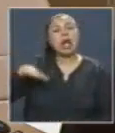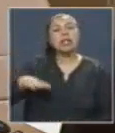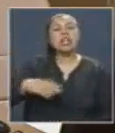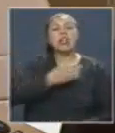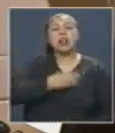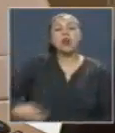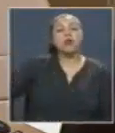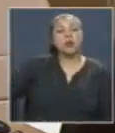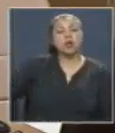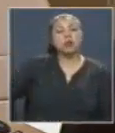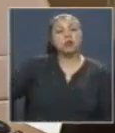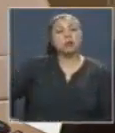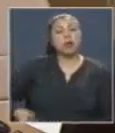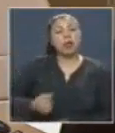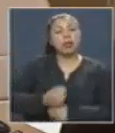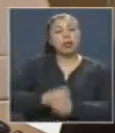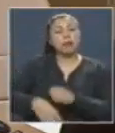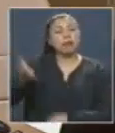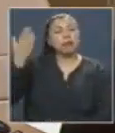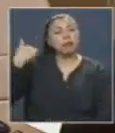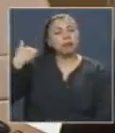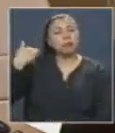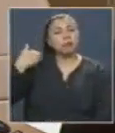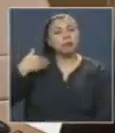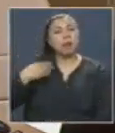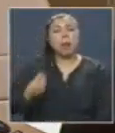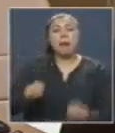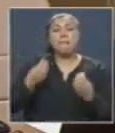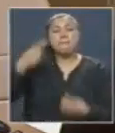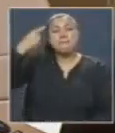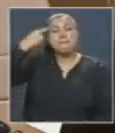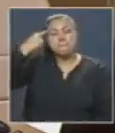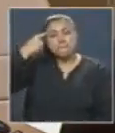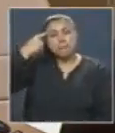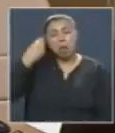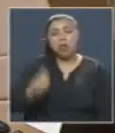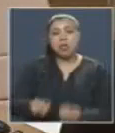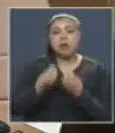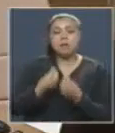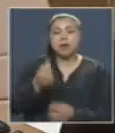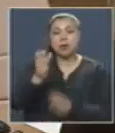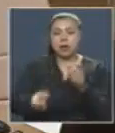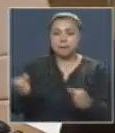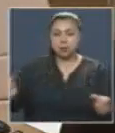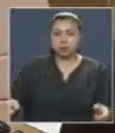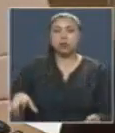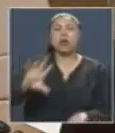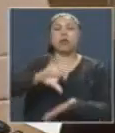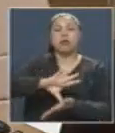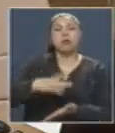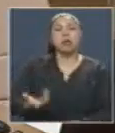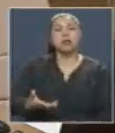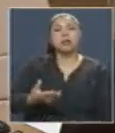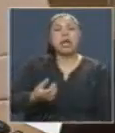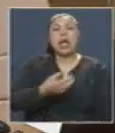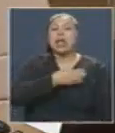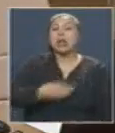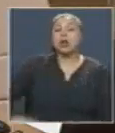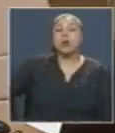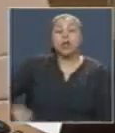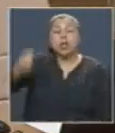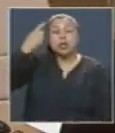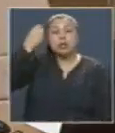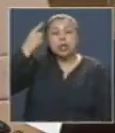gobierno anterior, pensando en el bien superior del país. Pero es muy importante que el gobierno entienda la